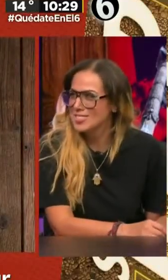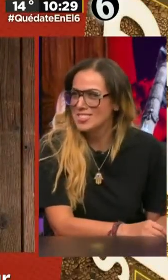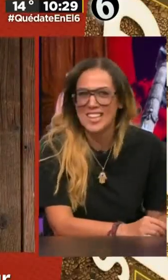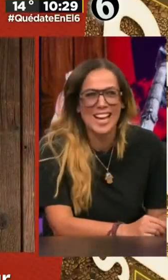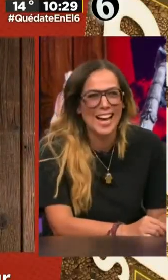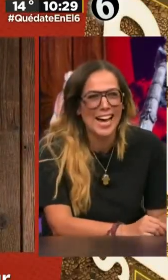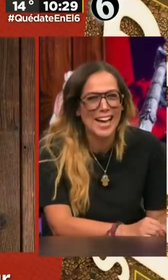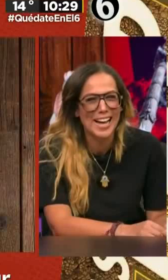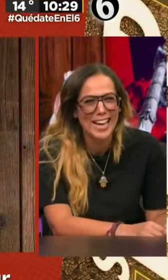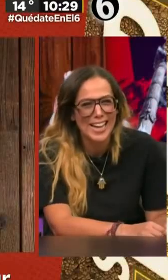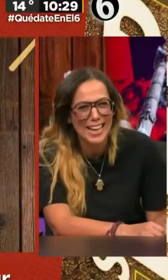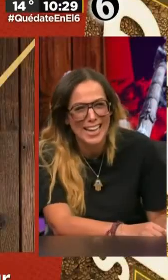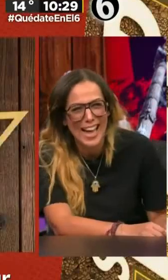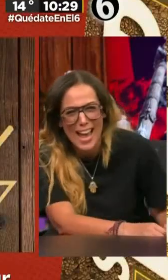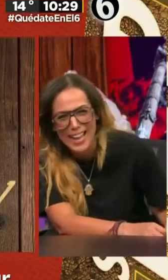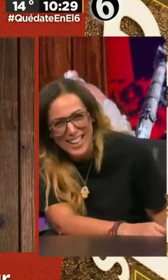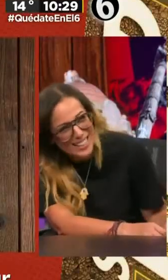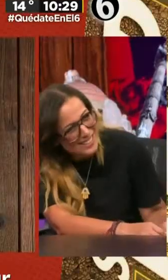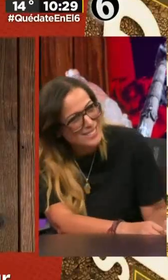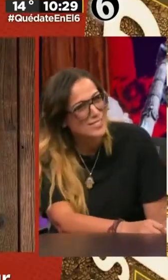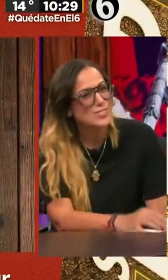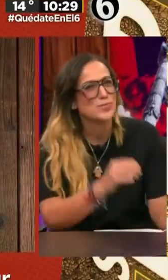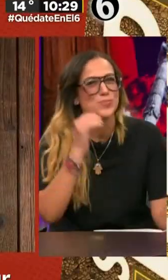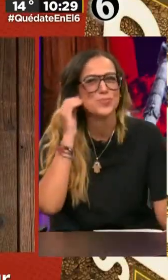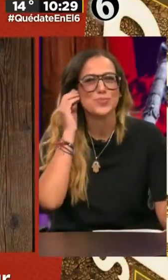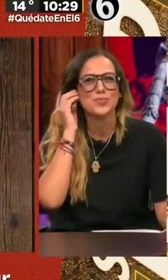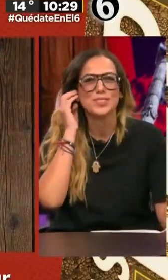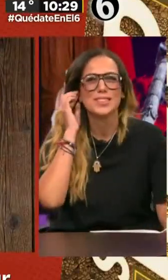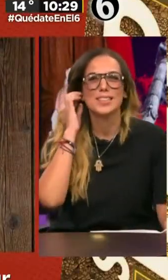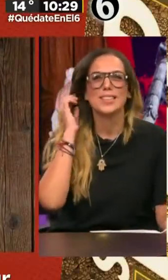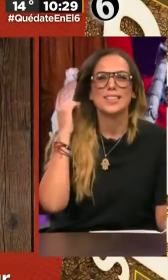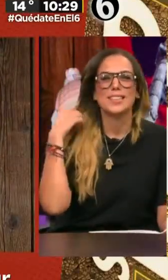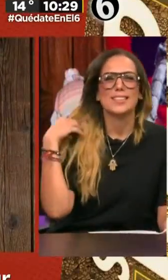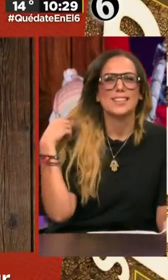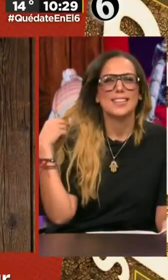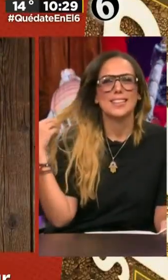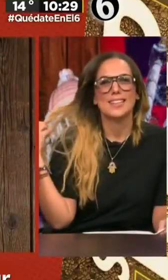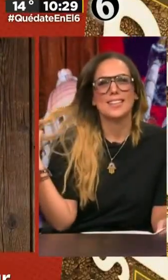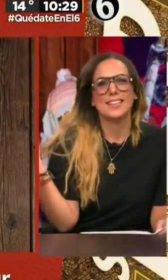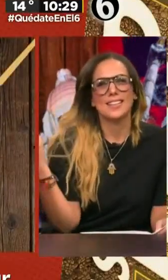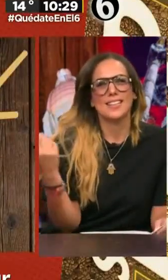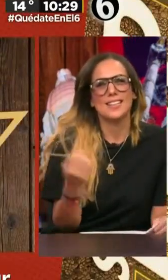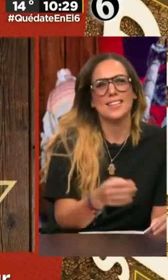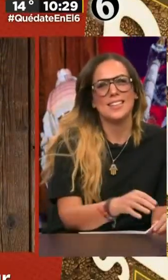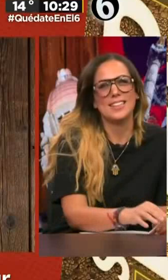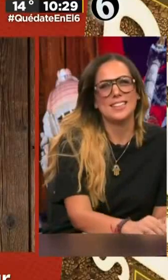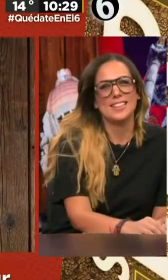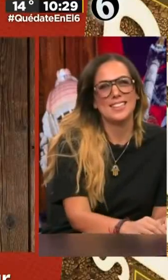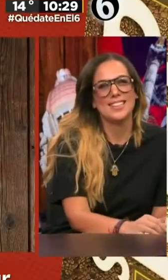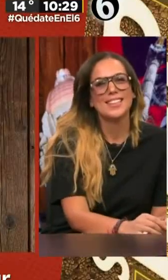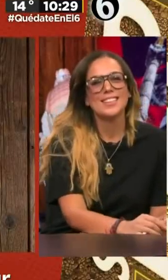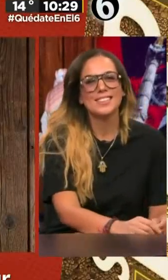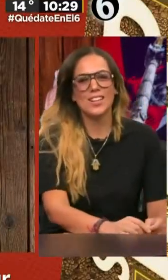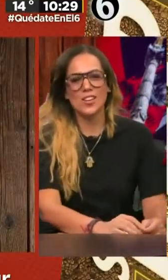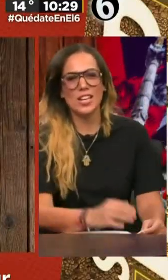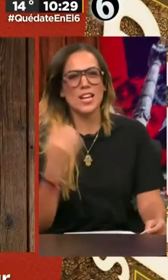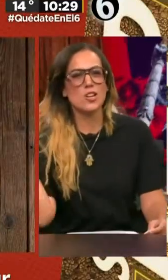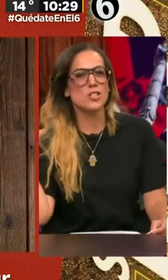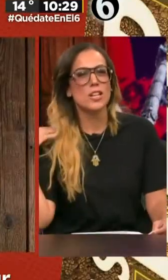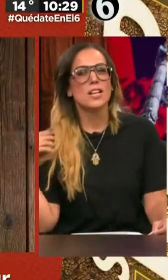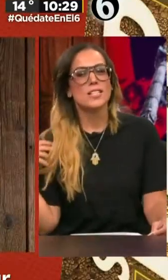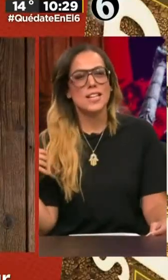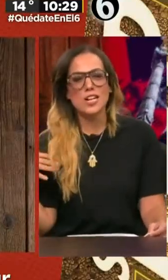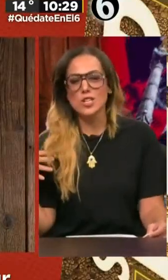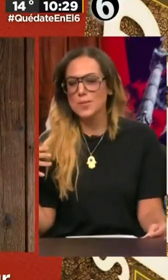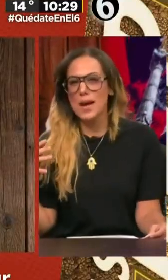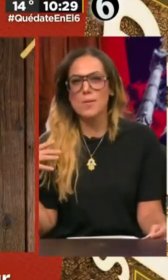¿verdad? Está impresionante. De veras, Tony Stark o Robert Downey Jr., no importa. Vean, por favor, qué cosa tan linda. Está muy impresionante. No sé si sea